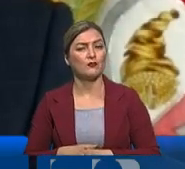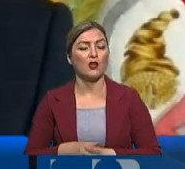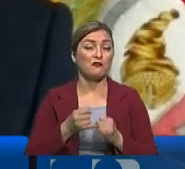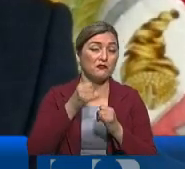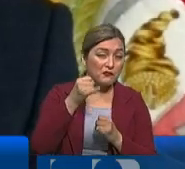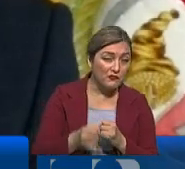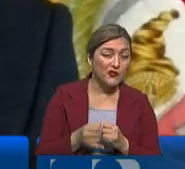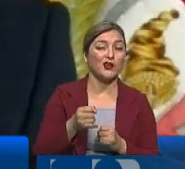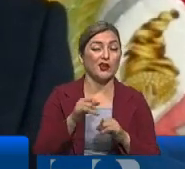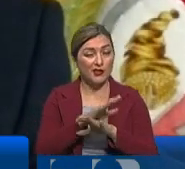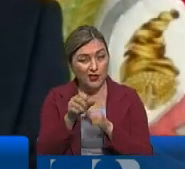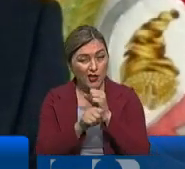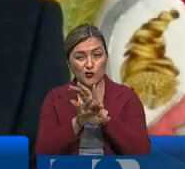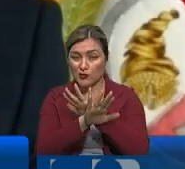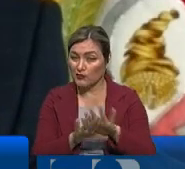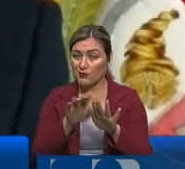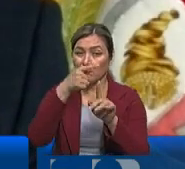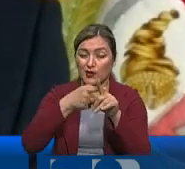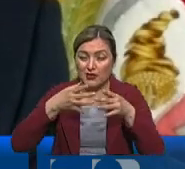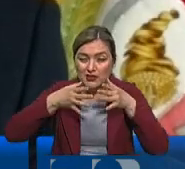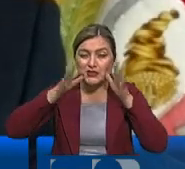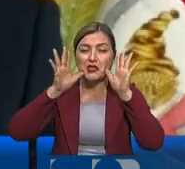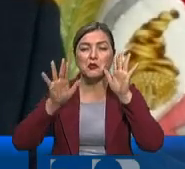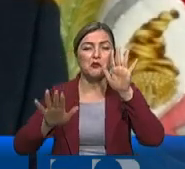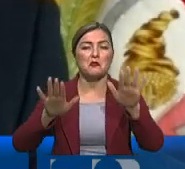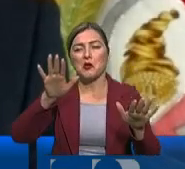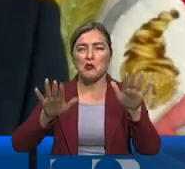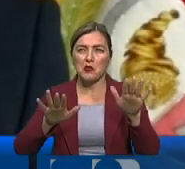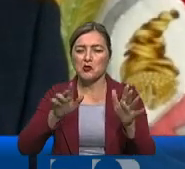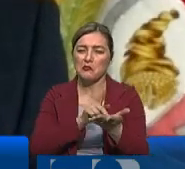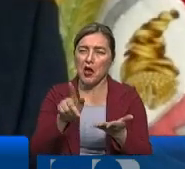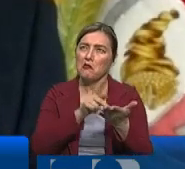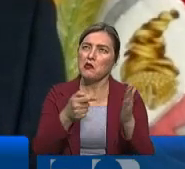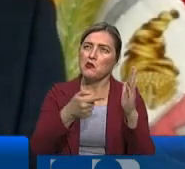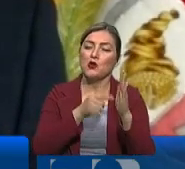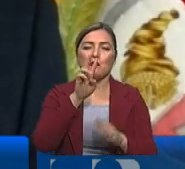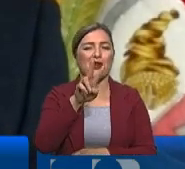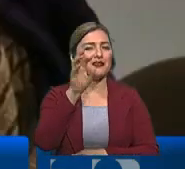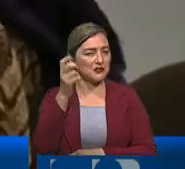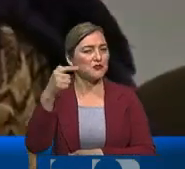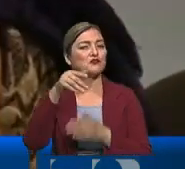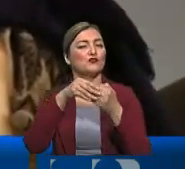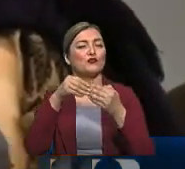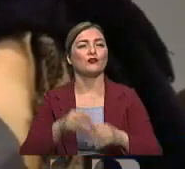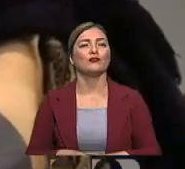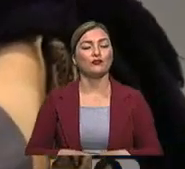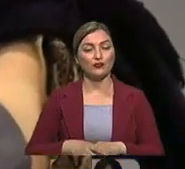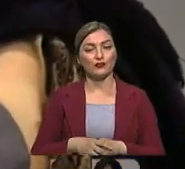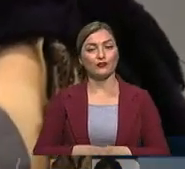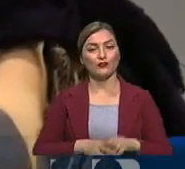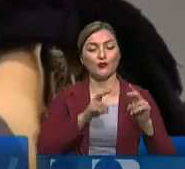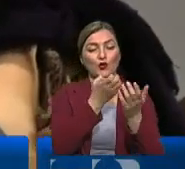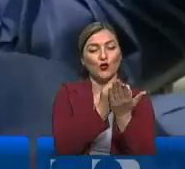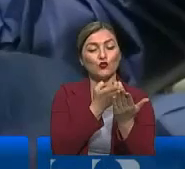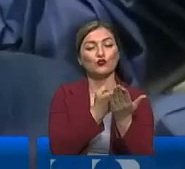hasta finalizar, cerrar este año fiscal en el mes de diciembre, se espera recolectar alrededor de 20 millones de dólares. Al tema